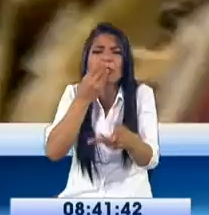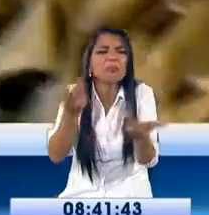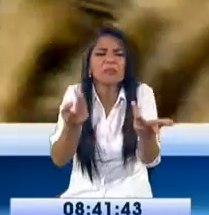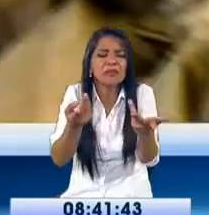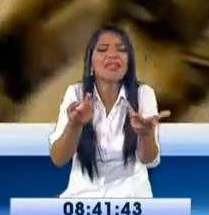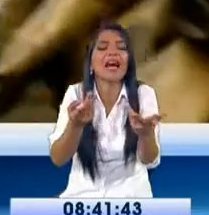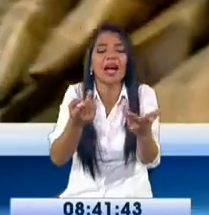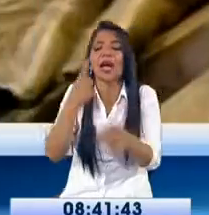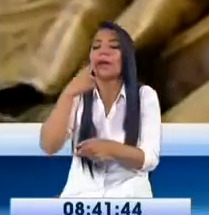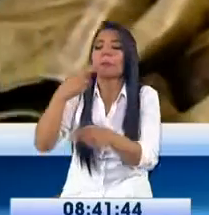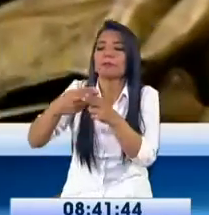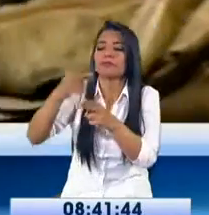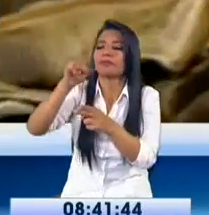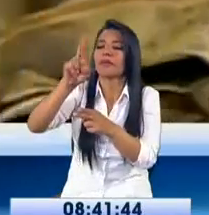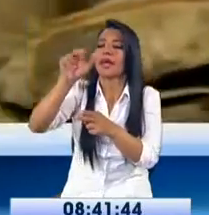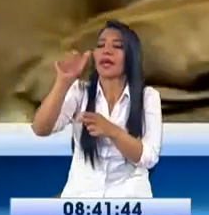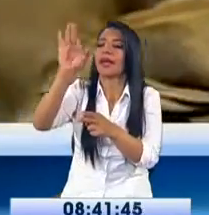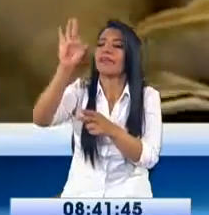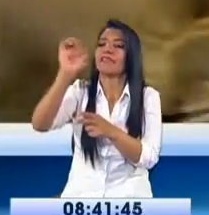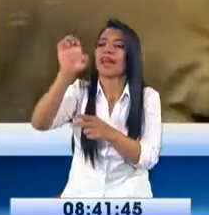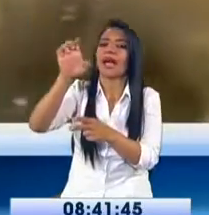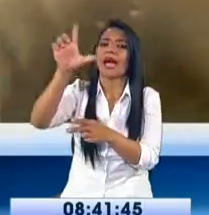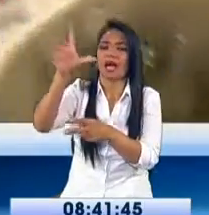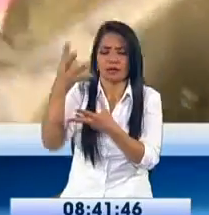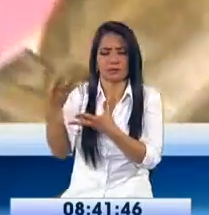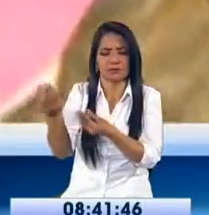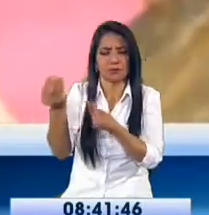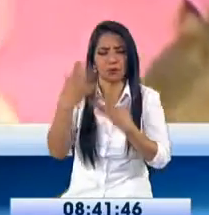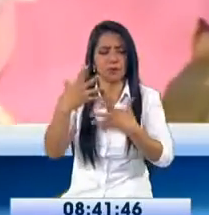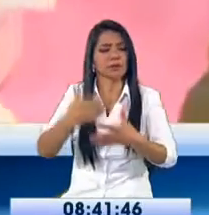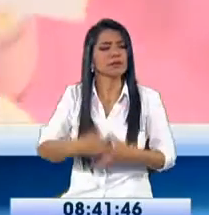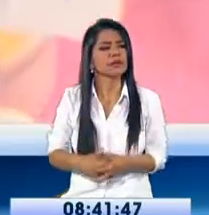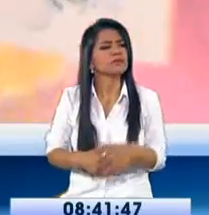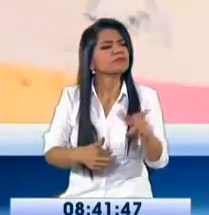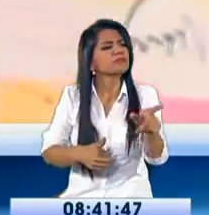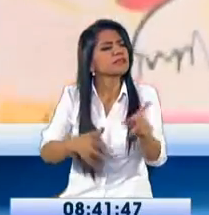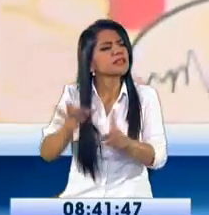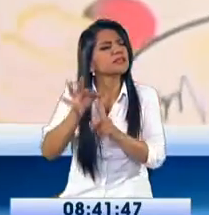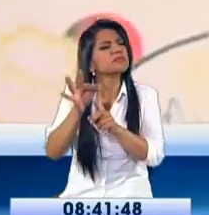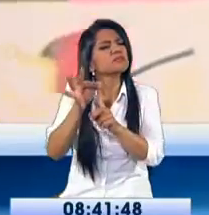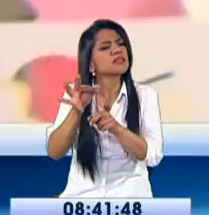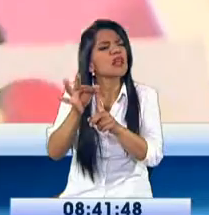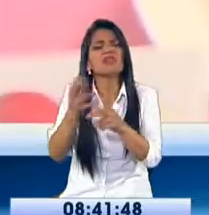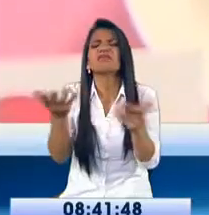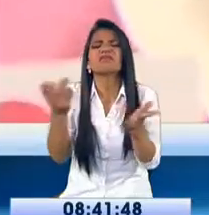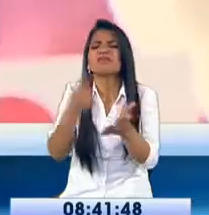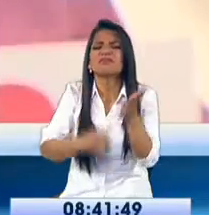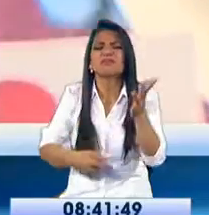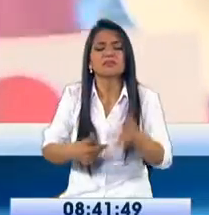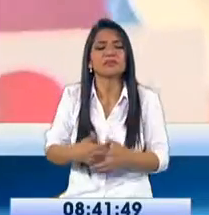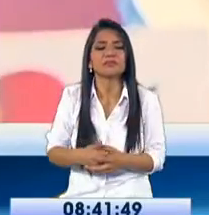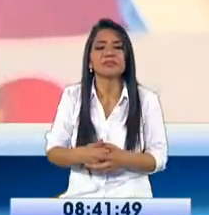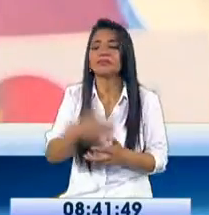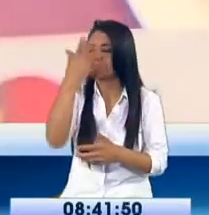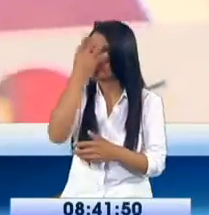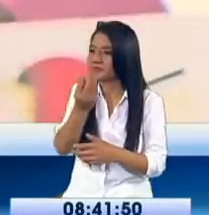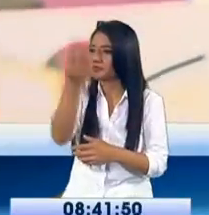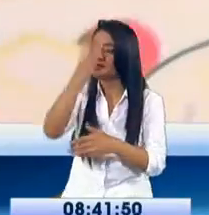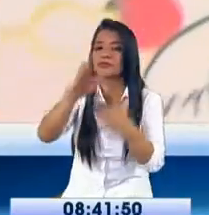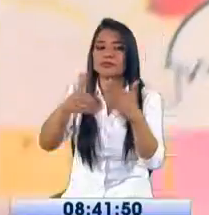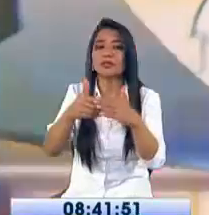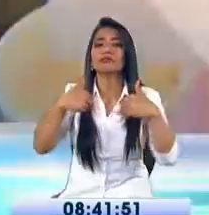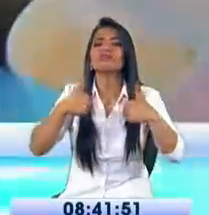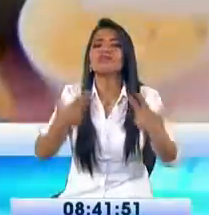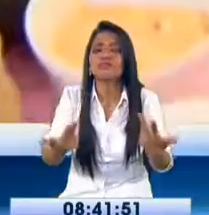al señor rafael cedeño para que nos cuente con rafael cuéntenos qué especial tiene esta delicia buenos días con todos nosotros